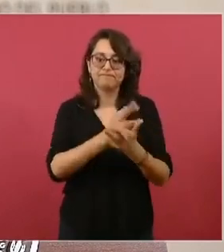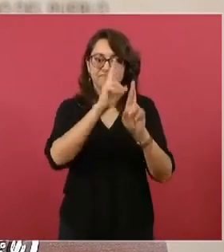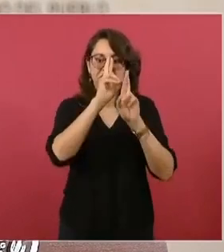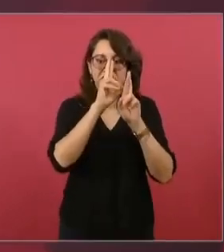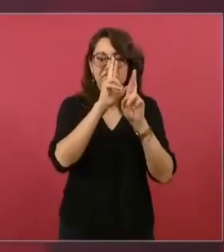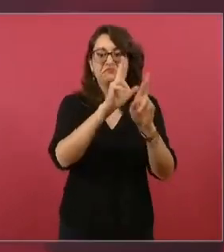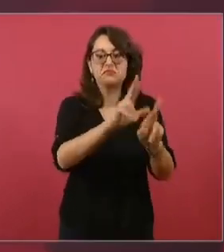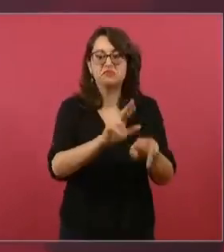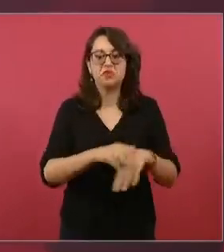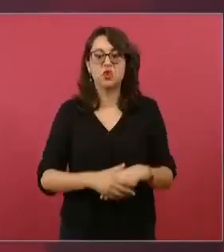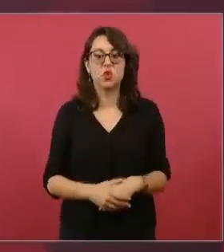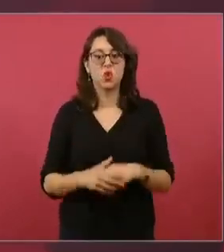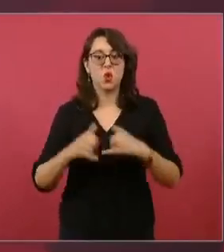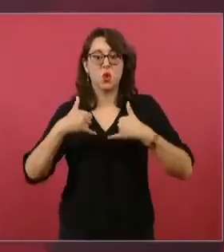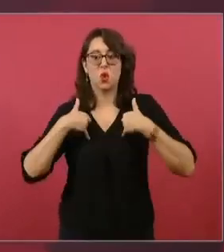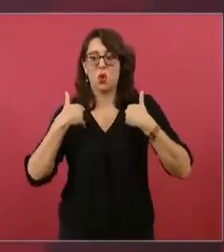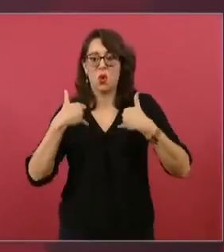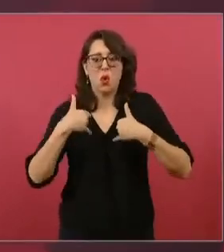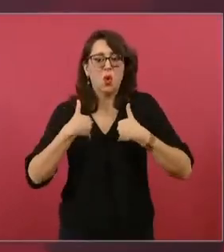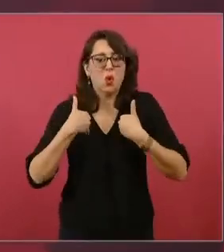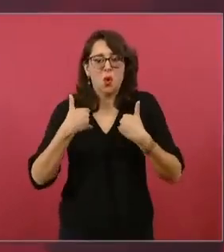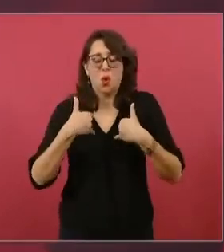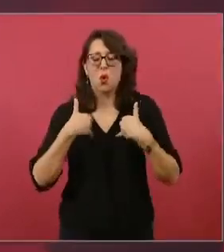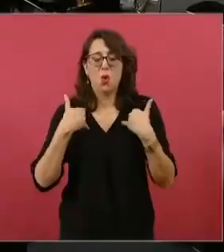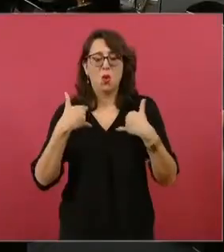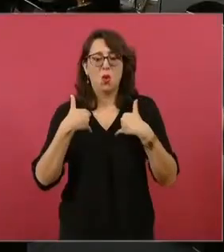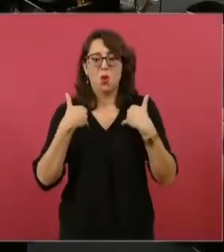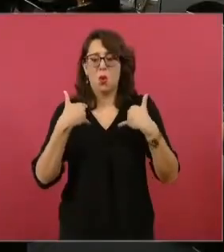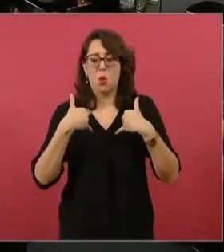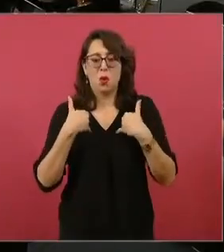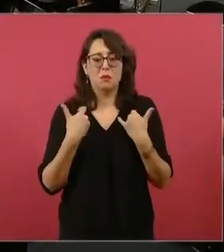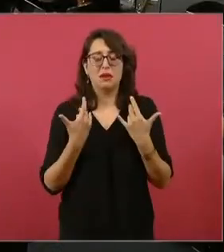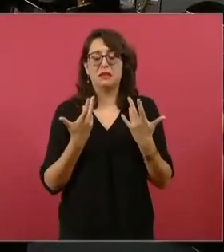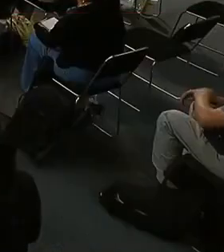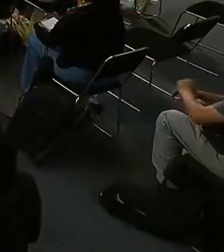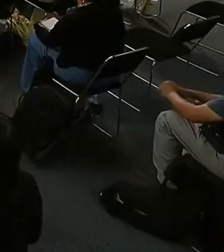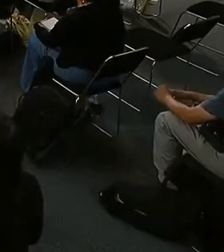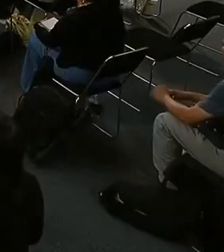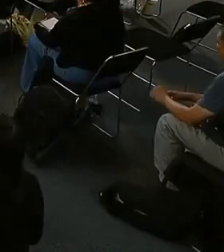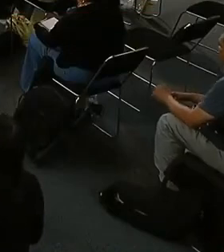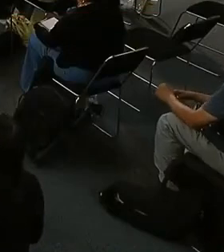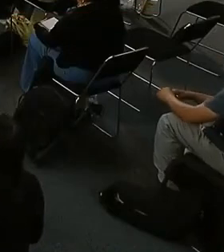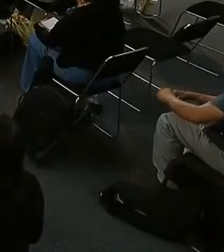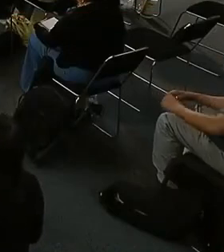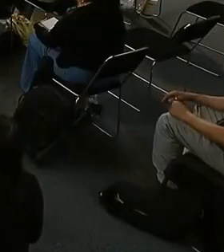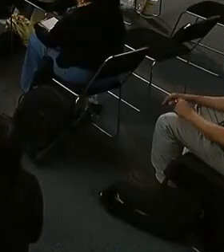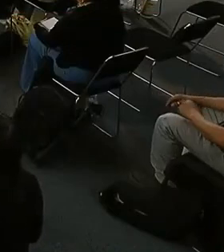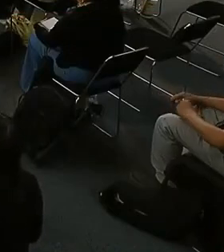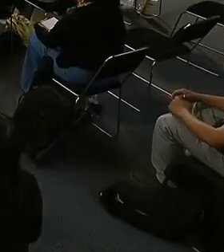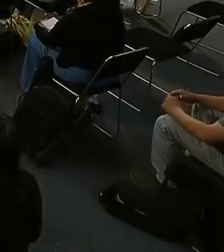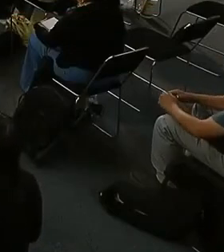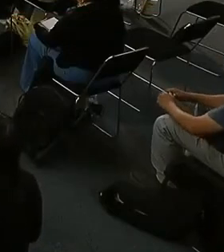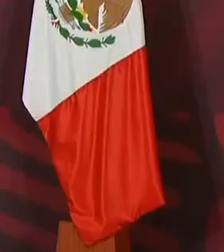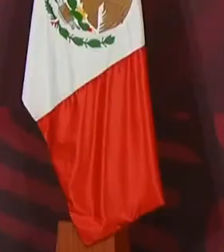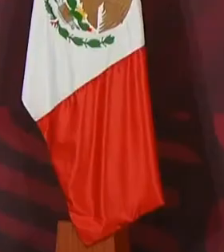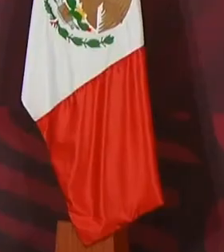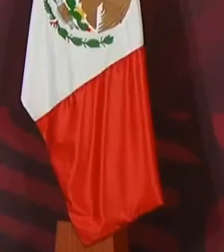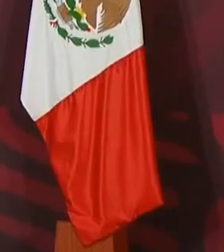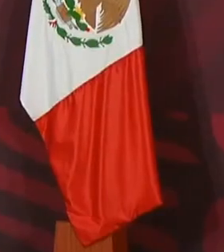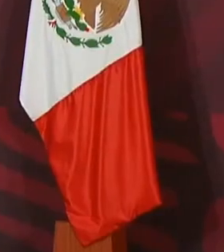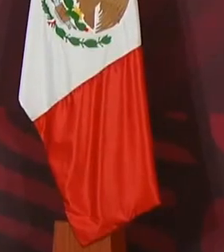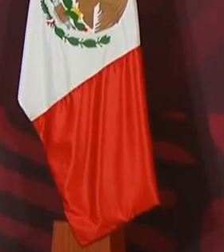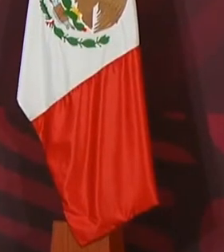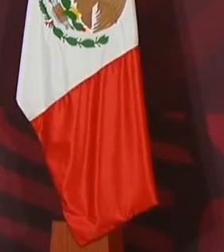apenas son adolescentes o están llegando a la edad de la adolescencia y ya se tienen que ir los